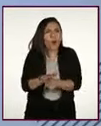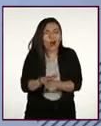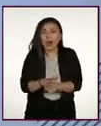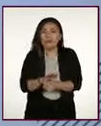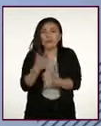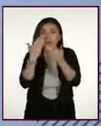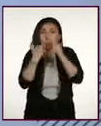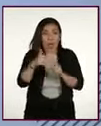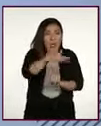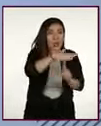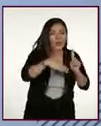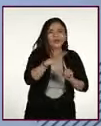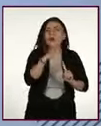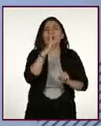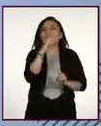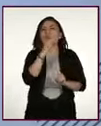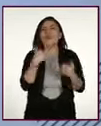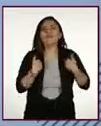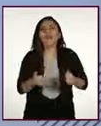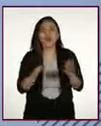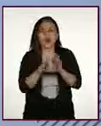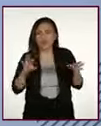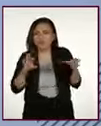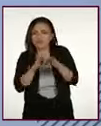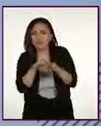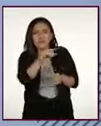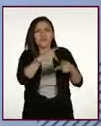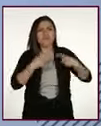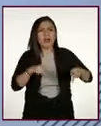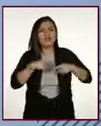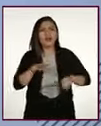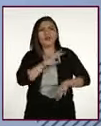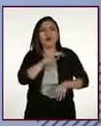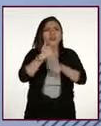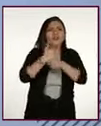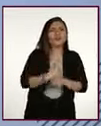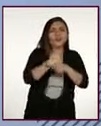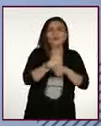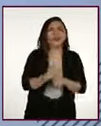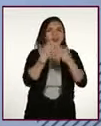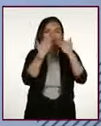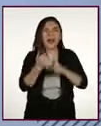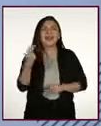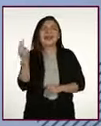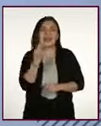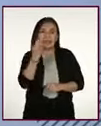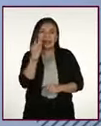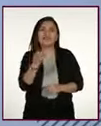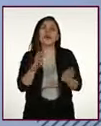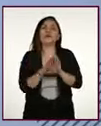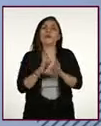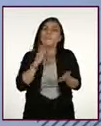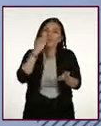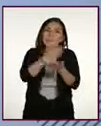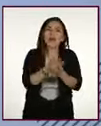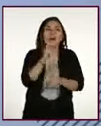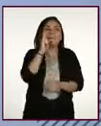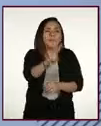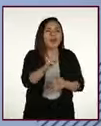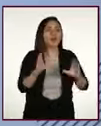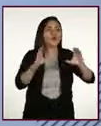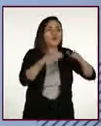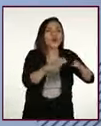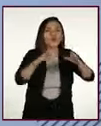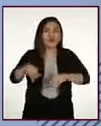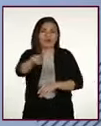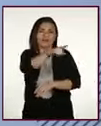afectando este consumo a la persona o al joven o a la joven, ¿no? Entonces, por eso los trabajos de campo. Exacto. Entonces, por eso lo bajamos, porque las comunidades saben